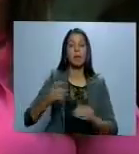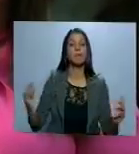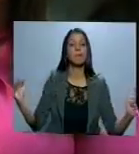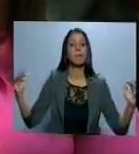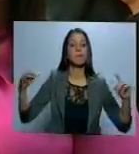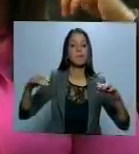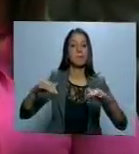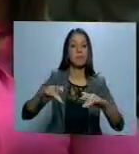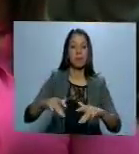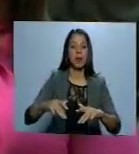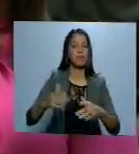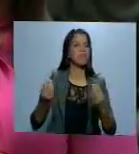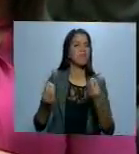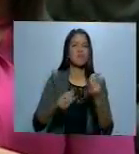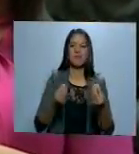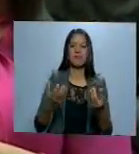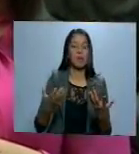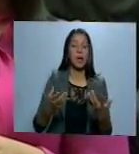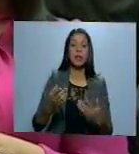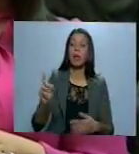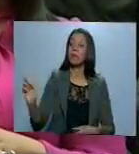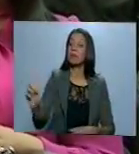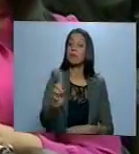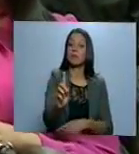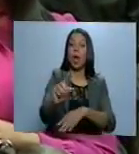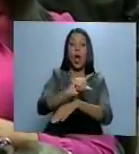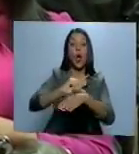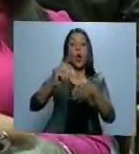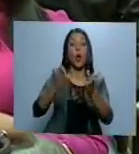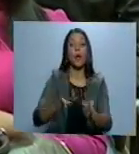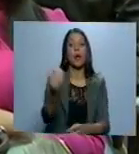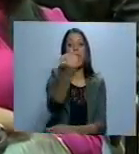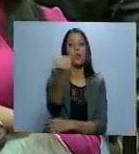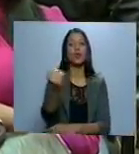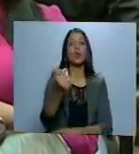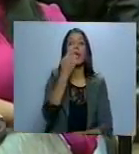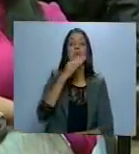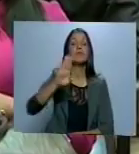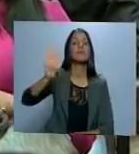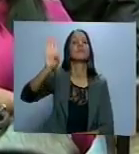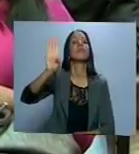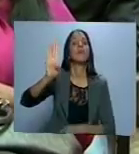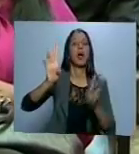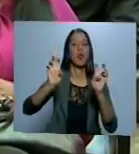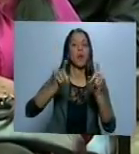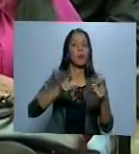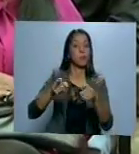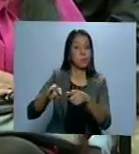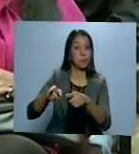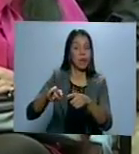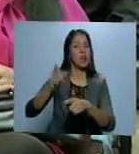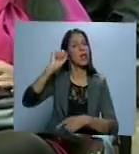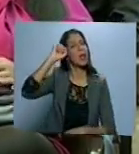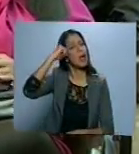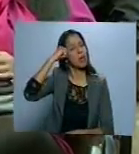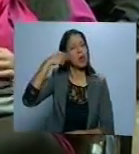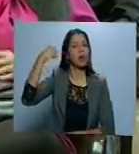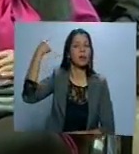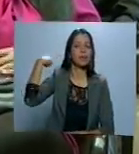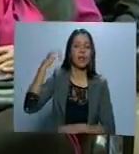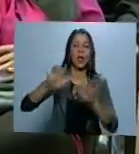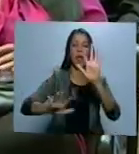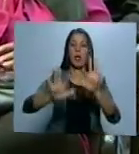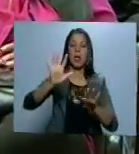se realizará la juramentación del gobernador del estado Zulia, Omar Prieto. Recordemos que el pasado